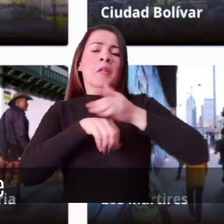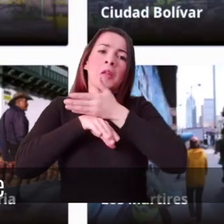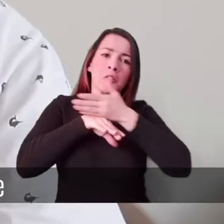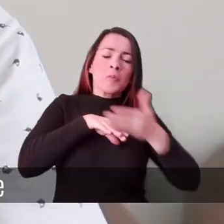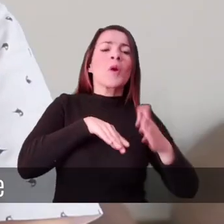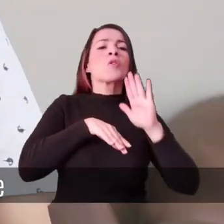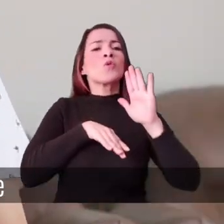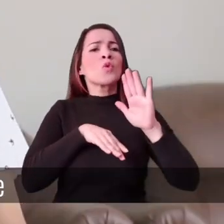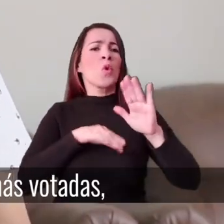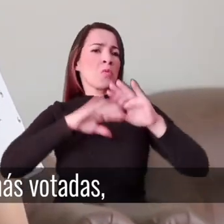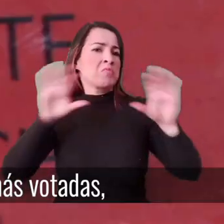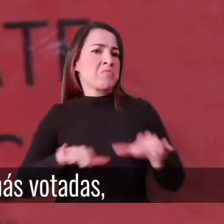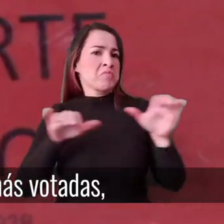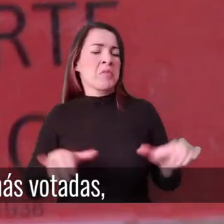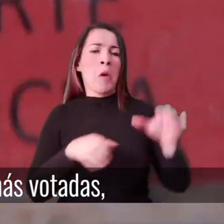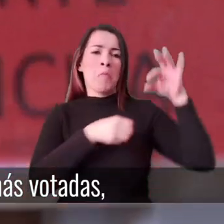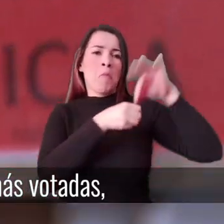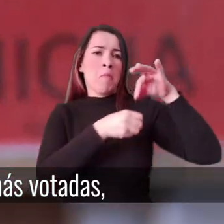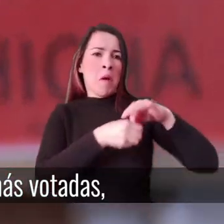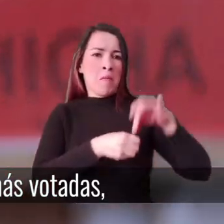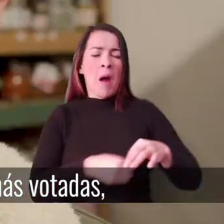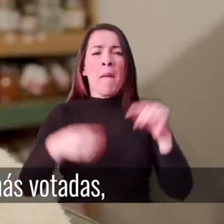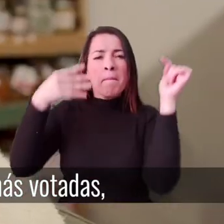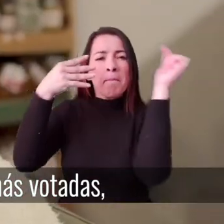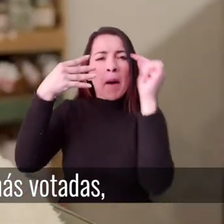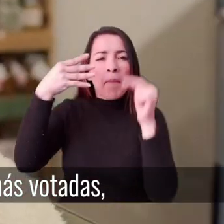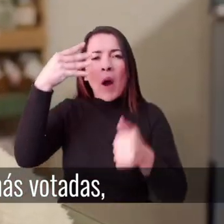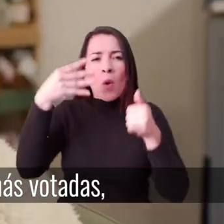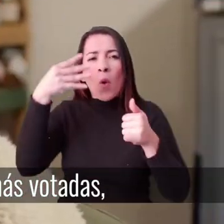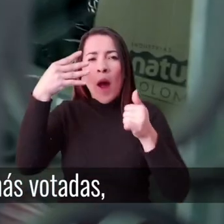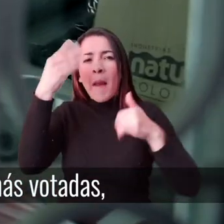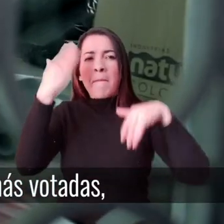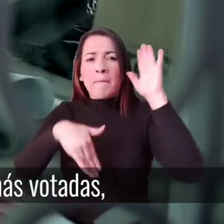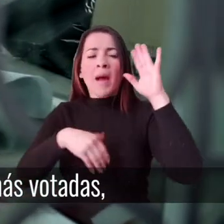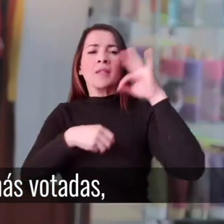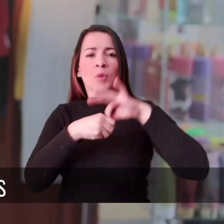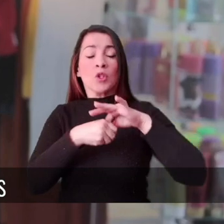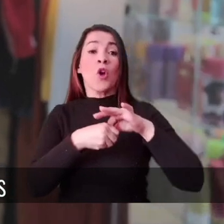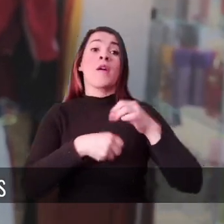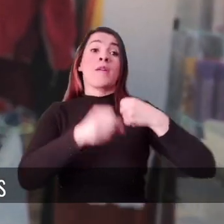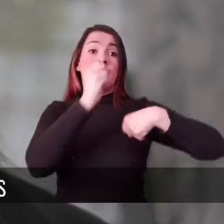localidad y posteriormente a través de un ejercicio de votación, se priorizan las más